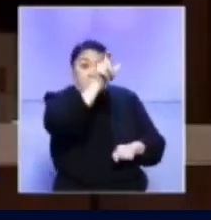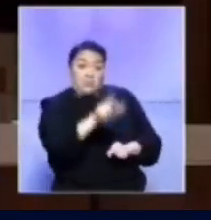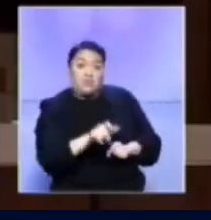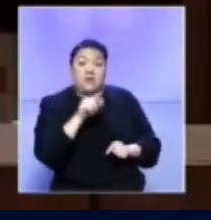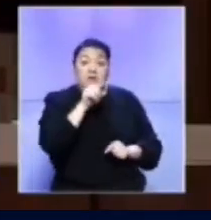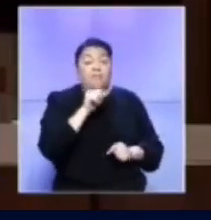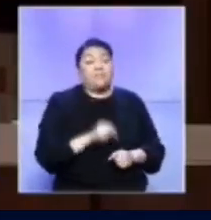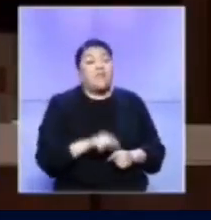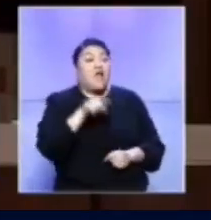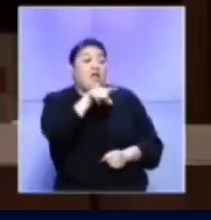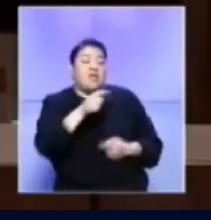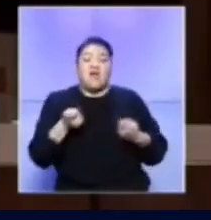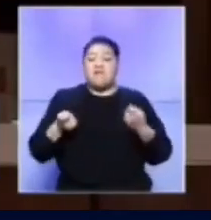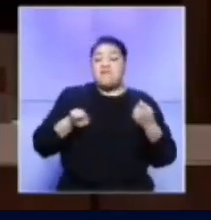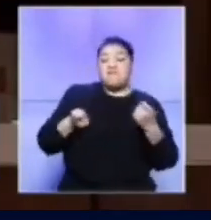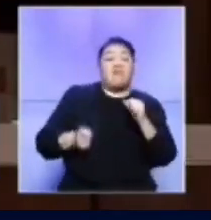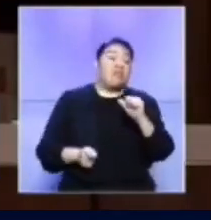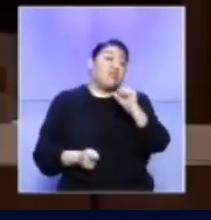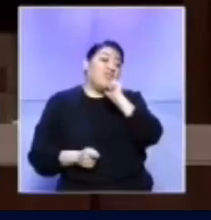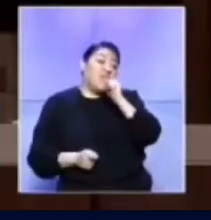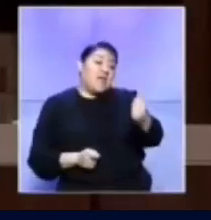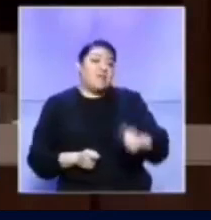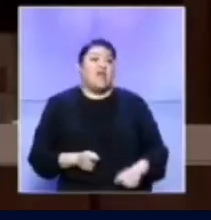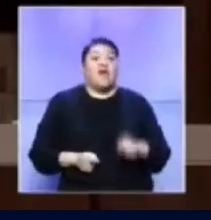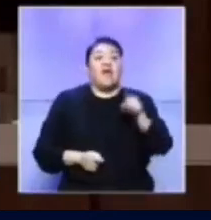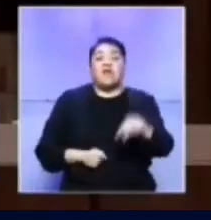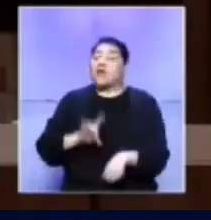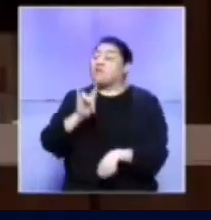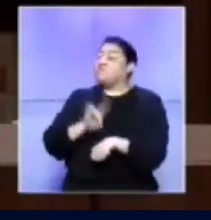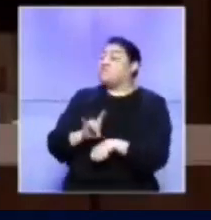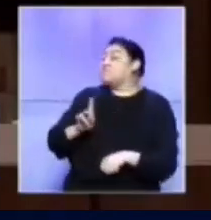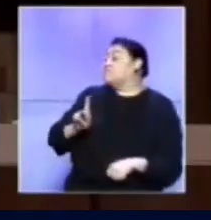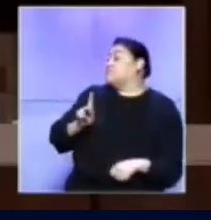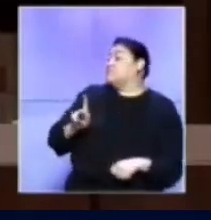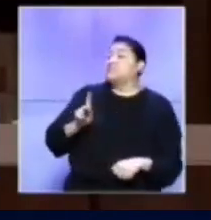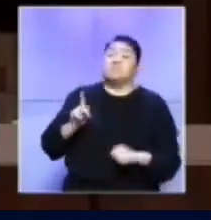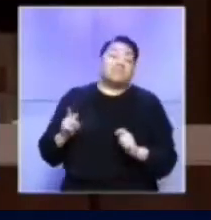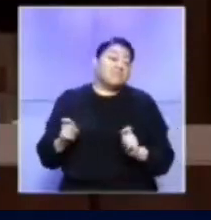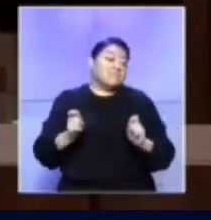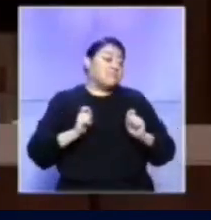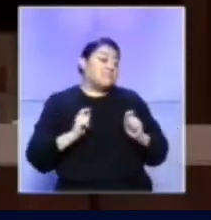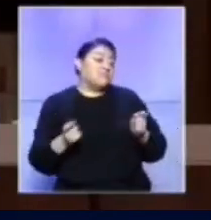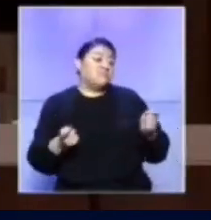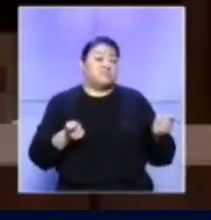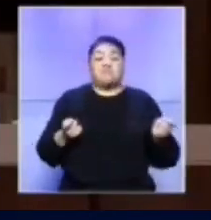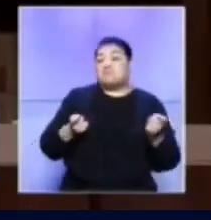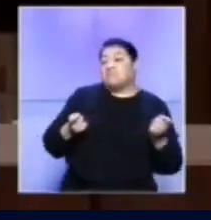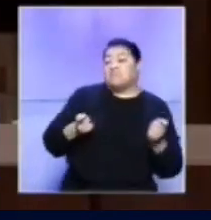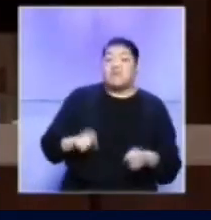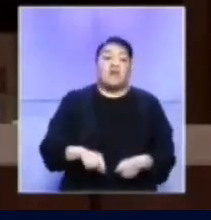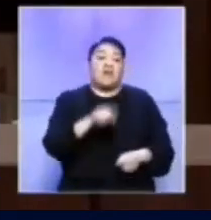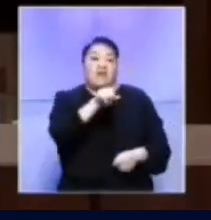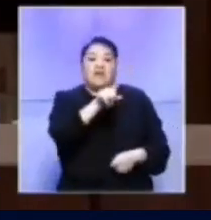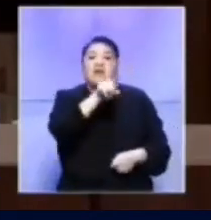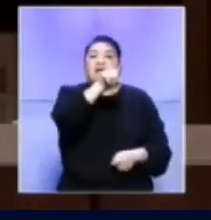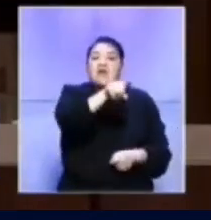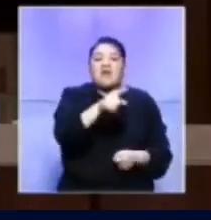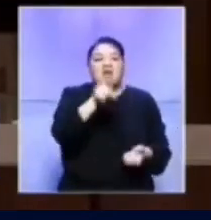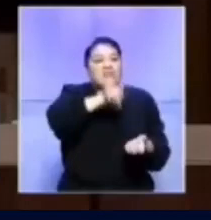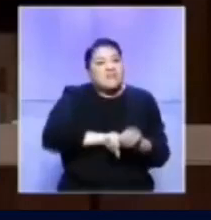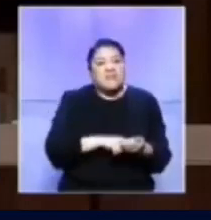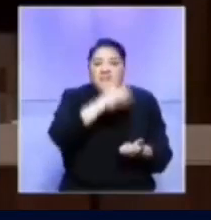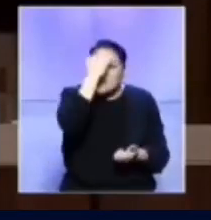a que ella no gobierna sino que solo guarda la las apariencias o simula gobernar porque en realidad no tiene